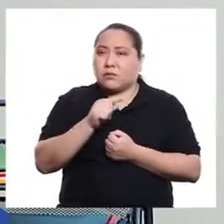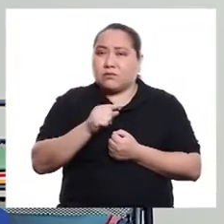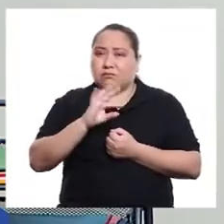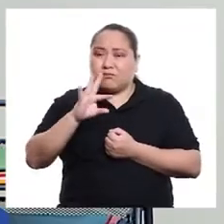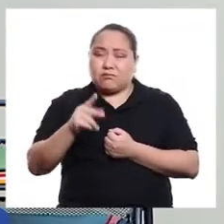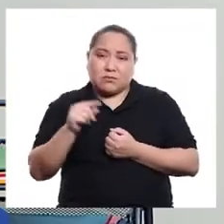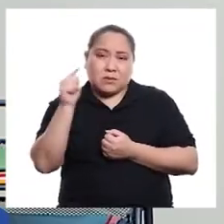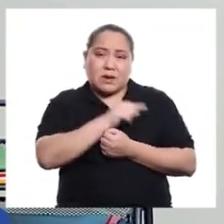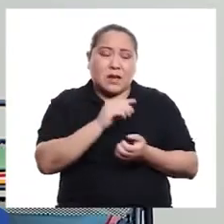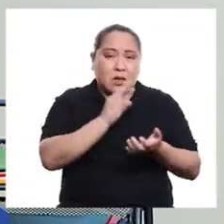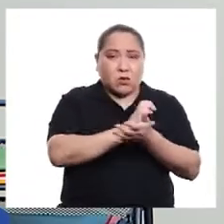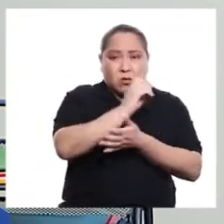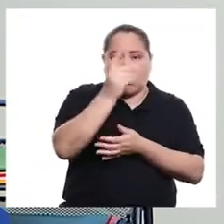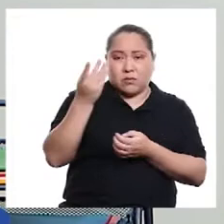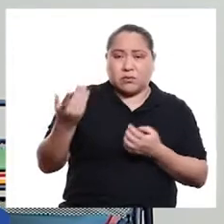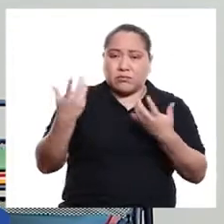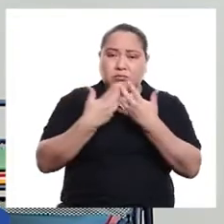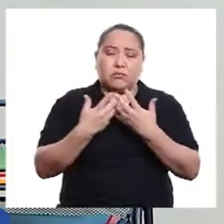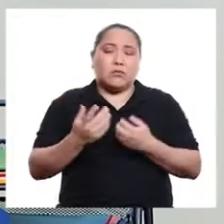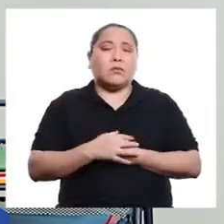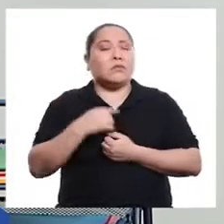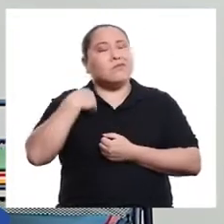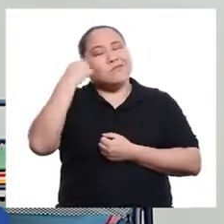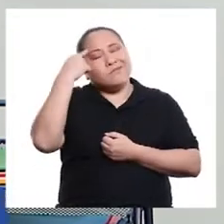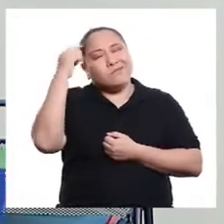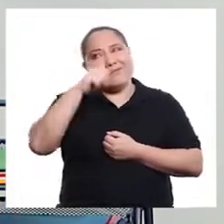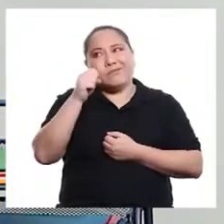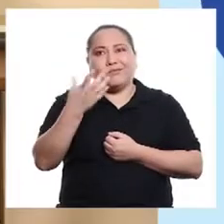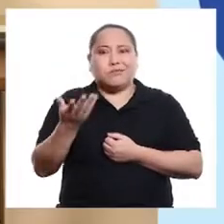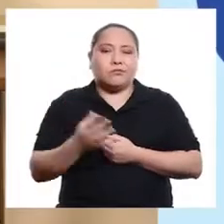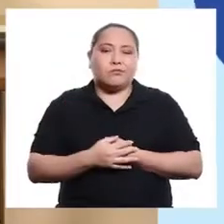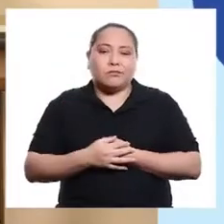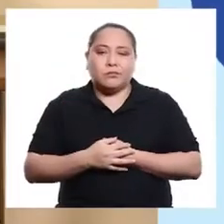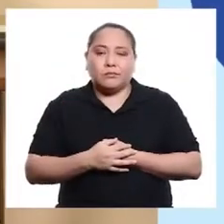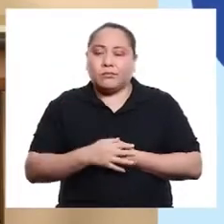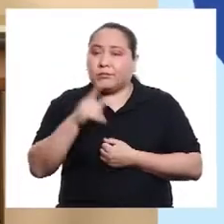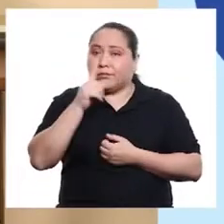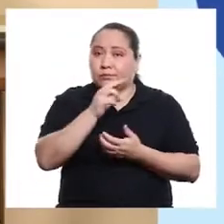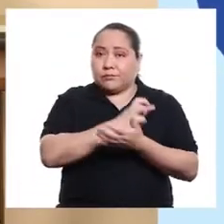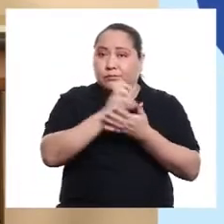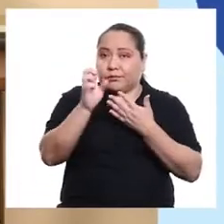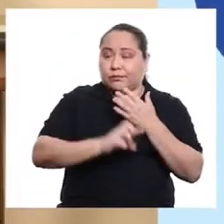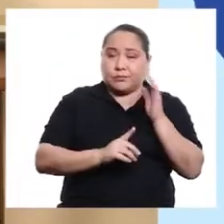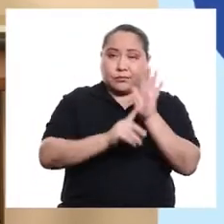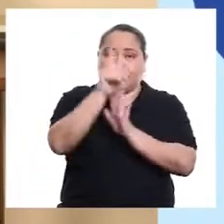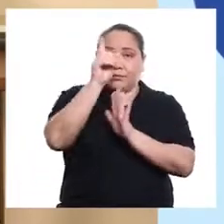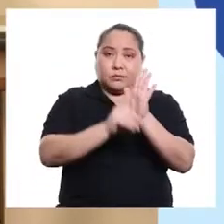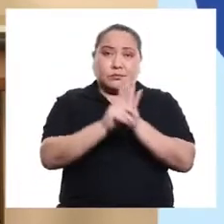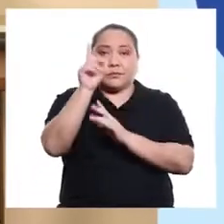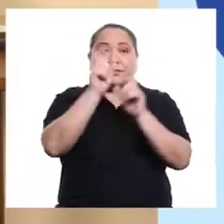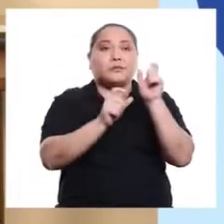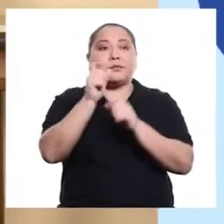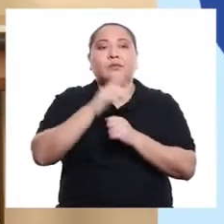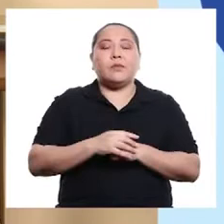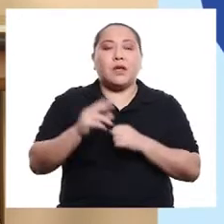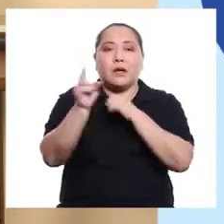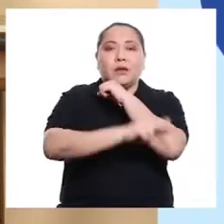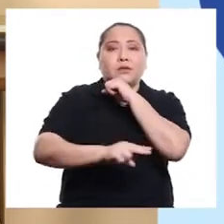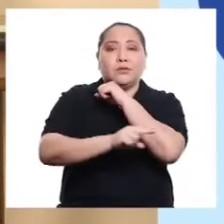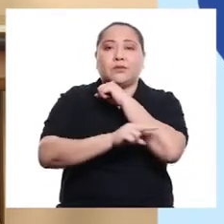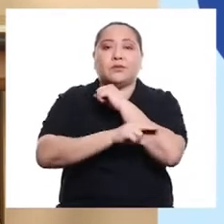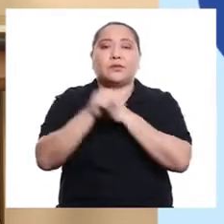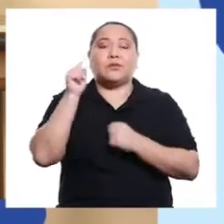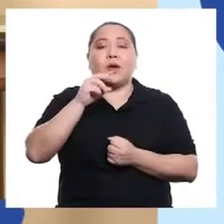educación? Yo creo que sí, de todas maneras. Según el Programa para el Desarrollo Humano de las Naciones